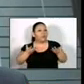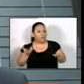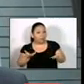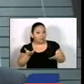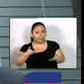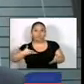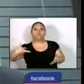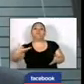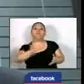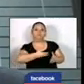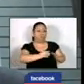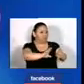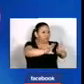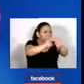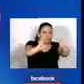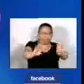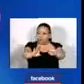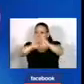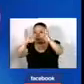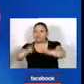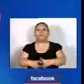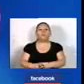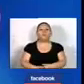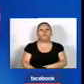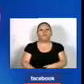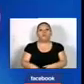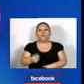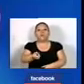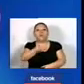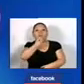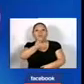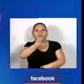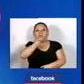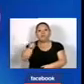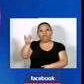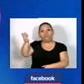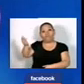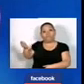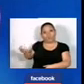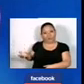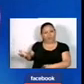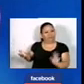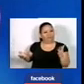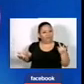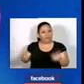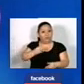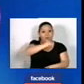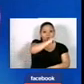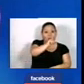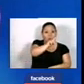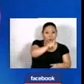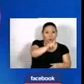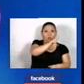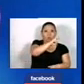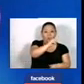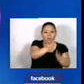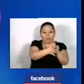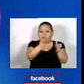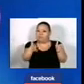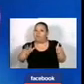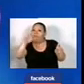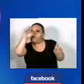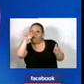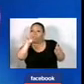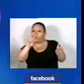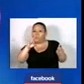apertura completa. De acuerdo a los resultados de la encuesta, entre julio de 2020 a febrero de